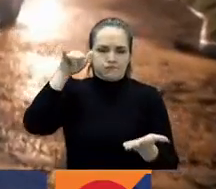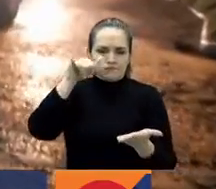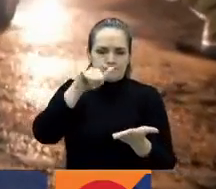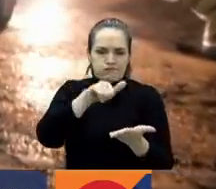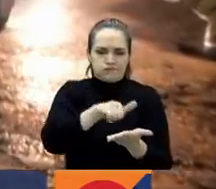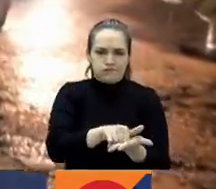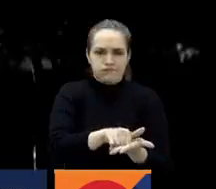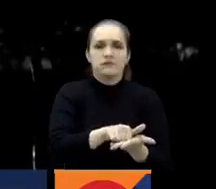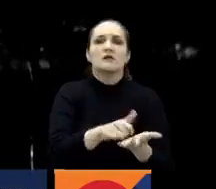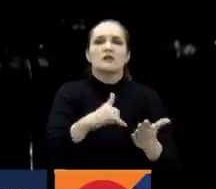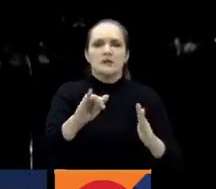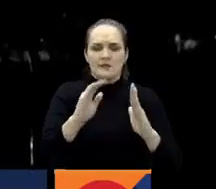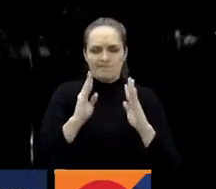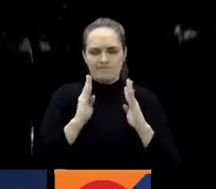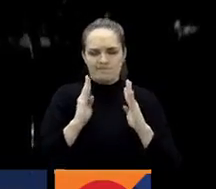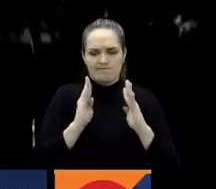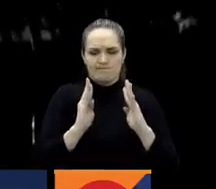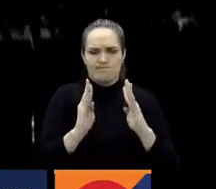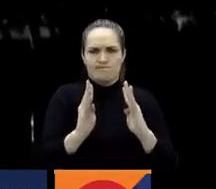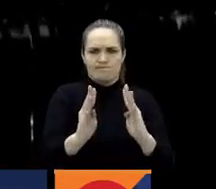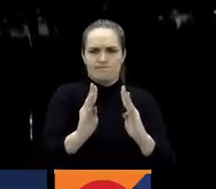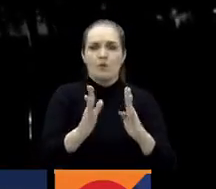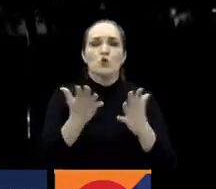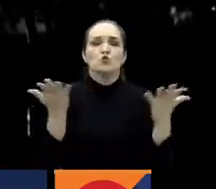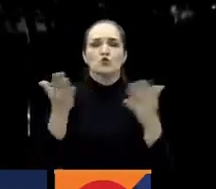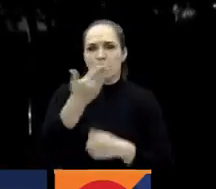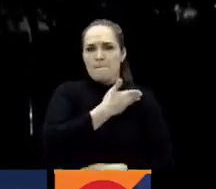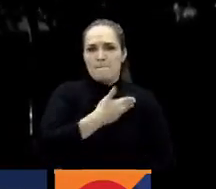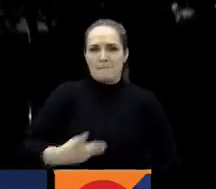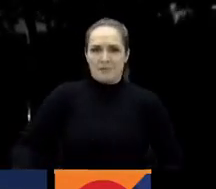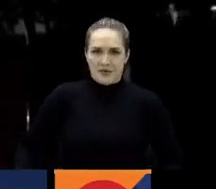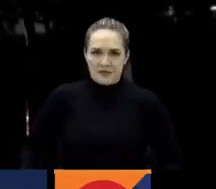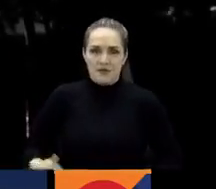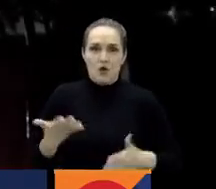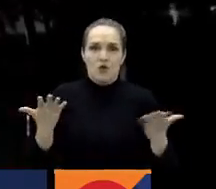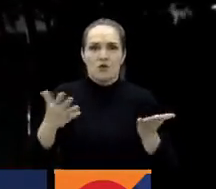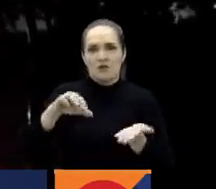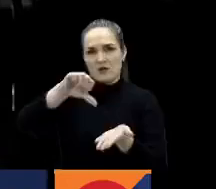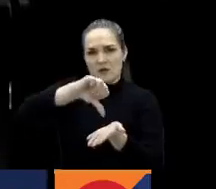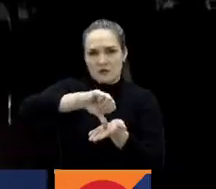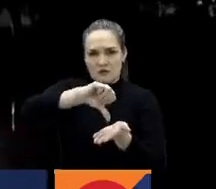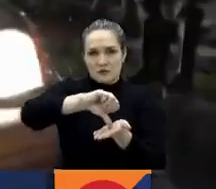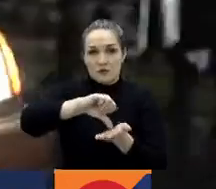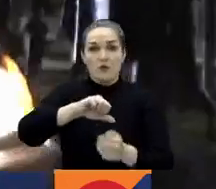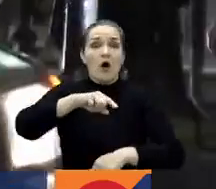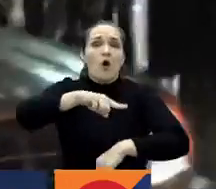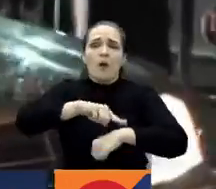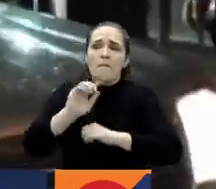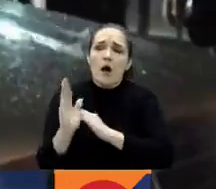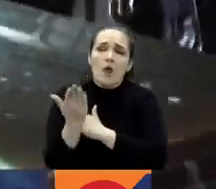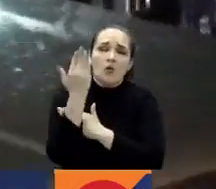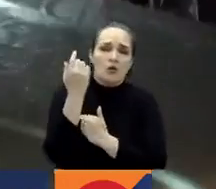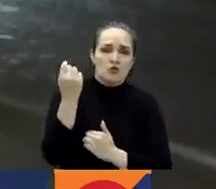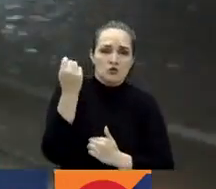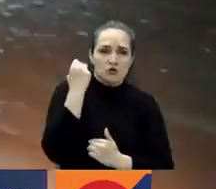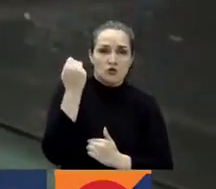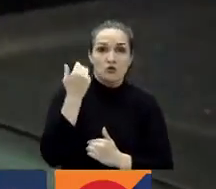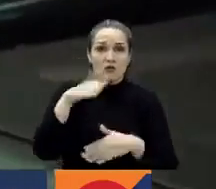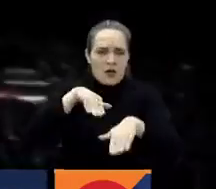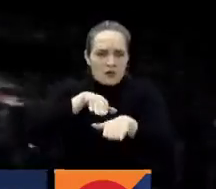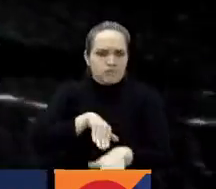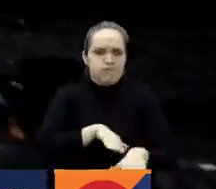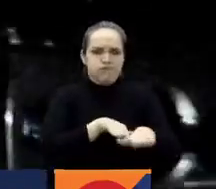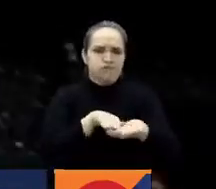recibidos con honores en el espigón presidencial del Aeropuerto Internacional Silvio Pettirossi en Asunción, en horas de la madrugada. Luego, la carroza fúnebre con el